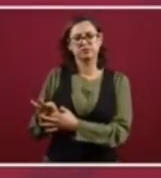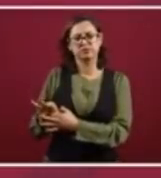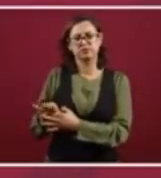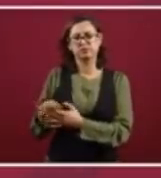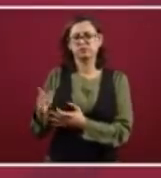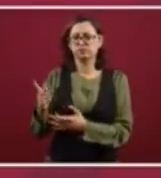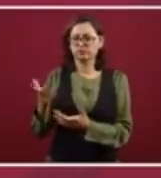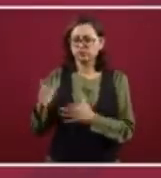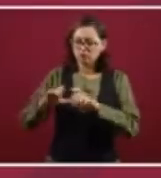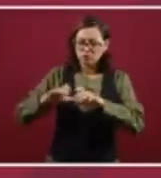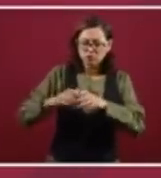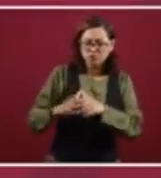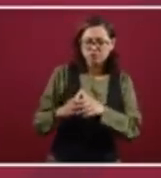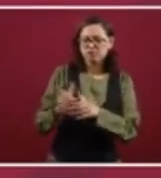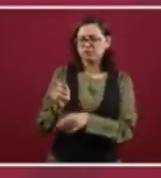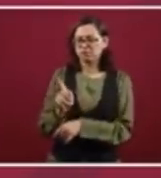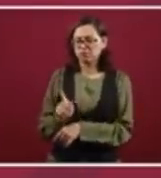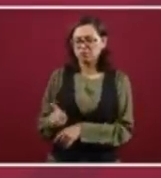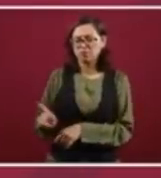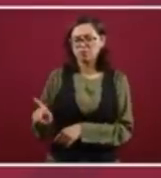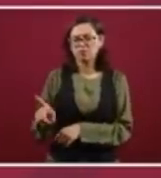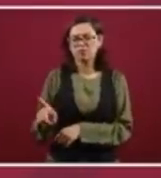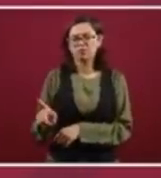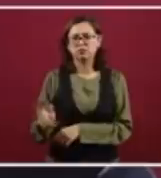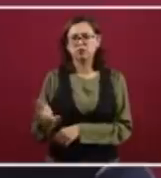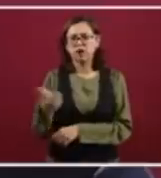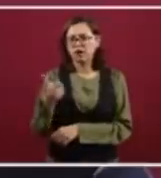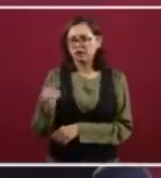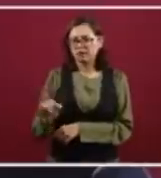los pueblos que